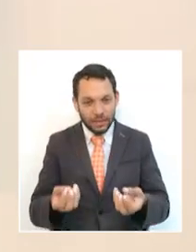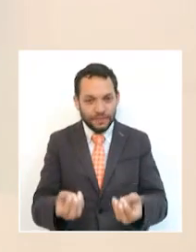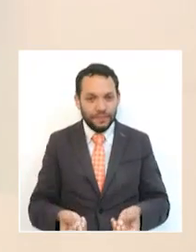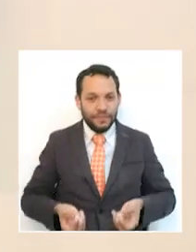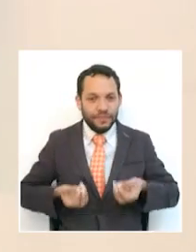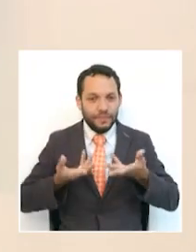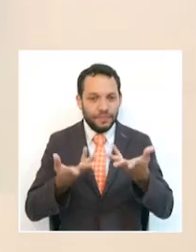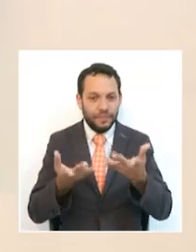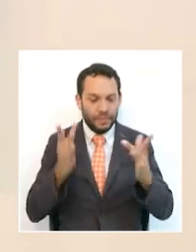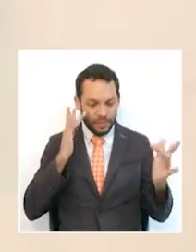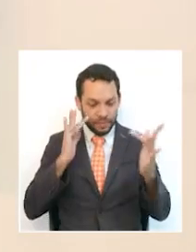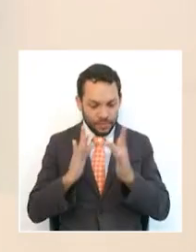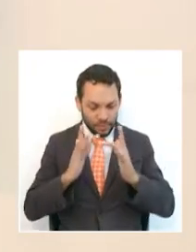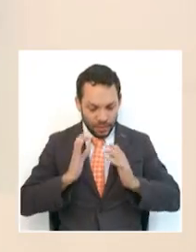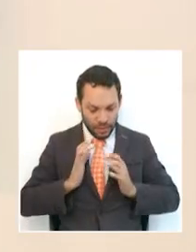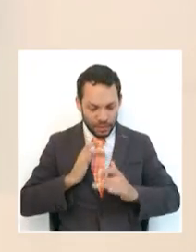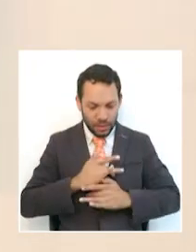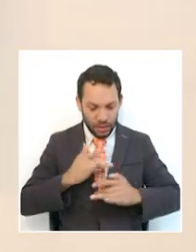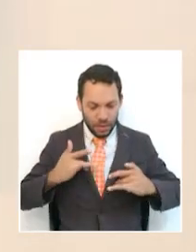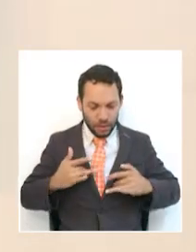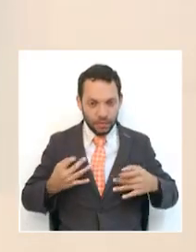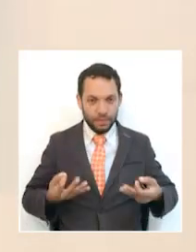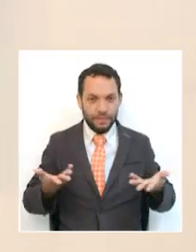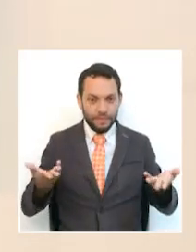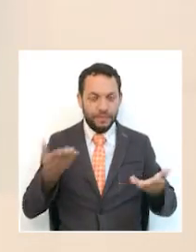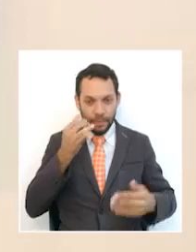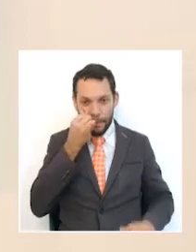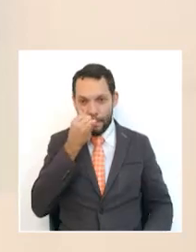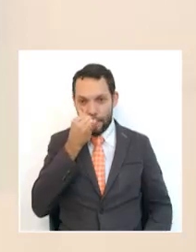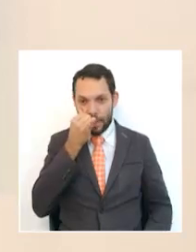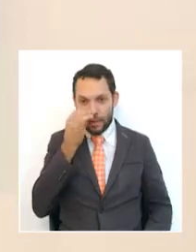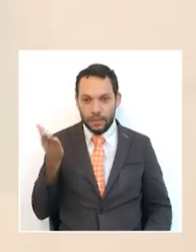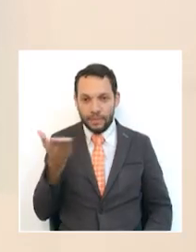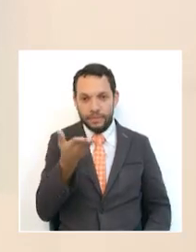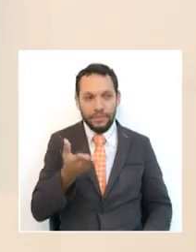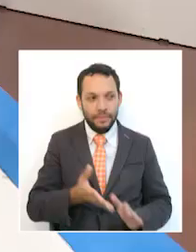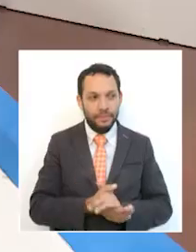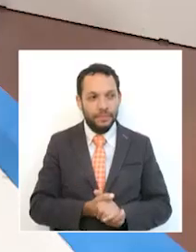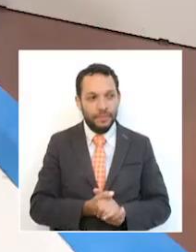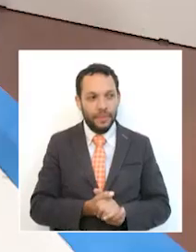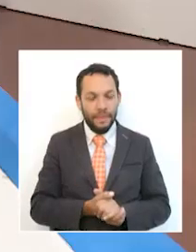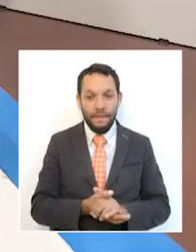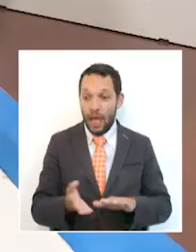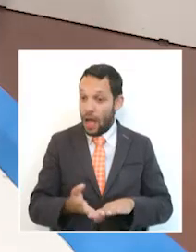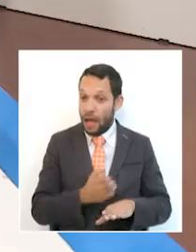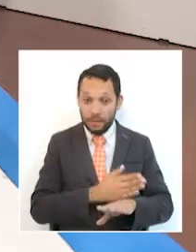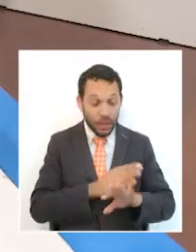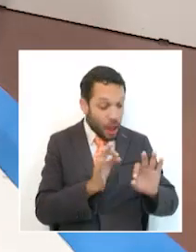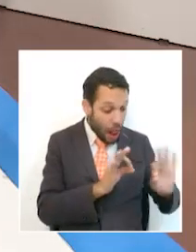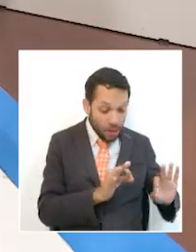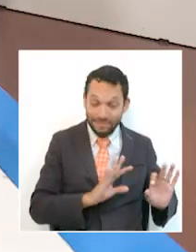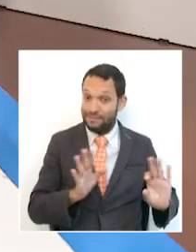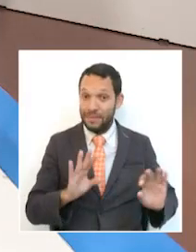experiencia tan maravillosa a través de este vídeo que no fue programada que no fue programada